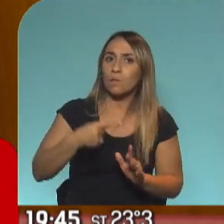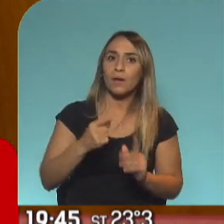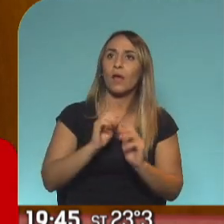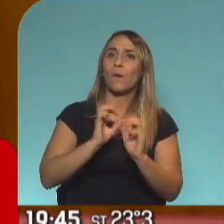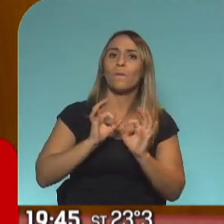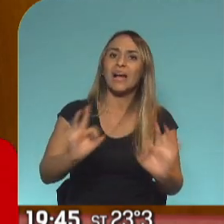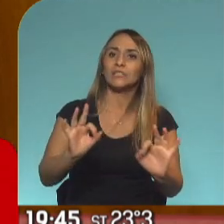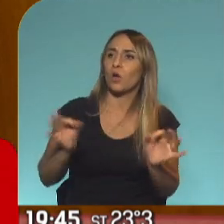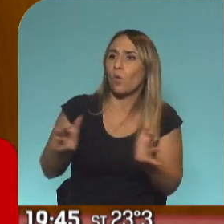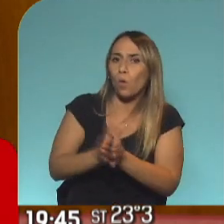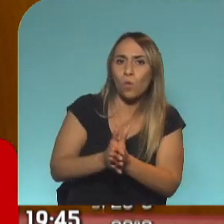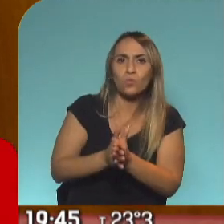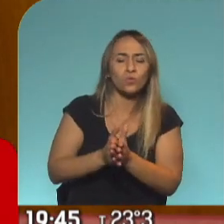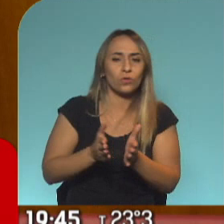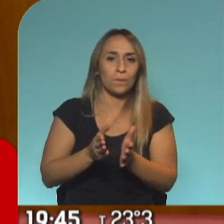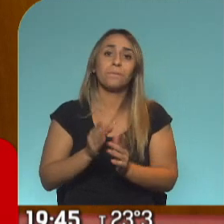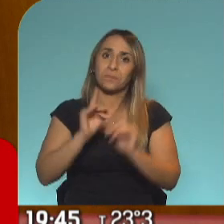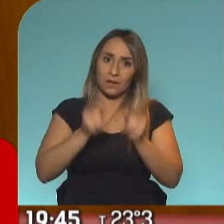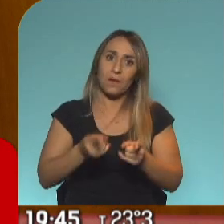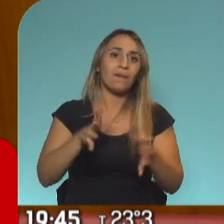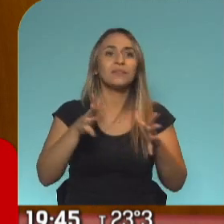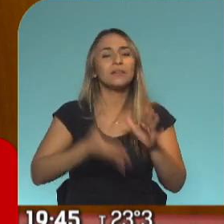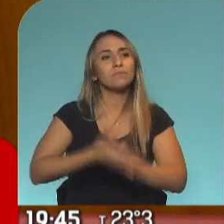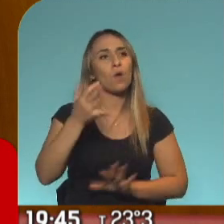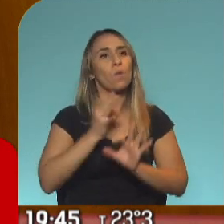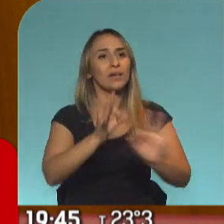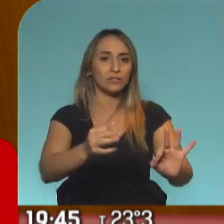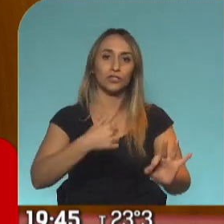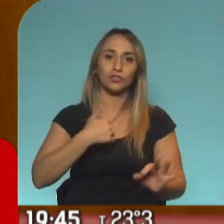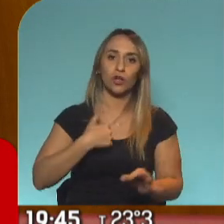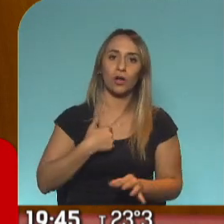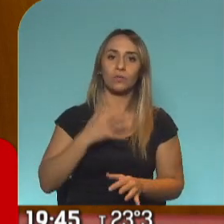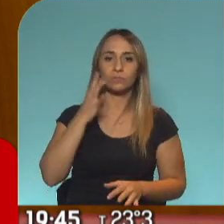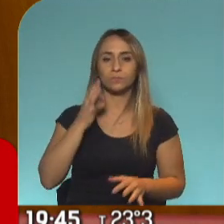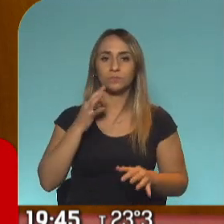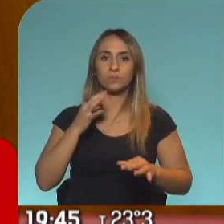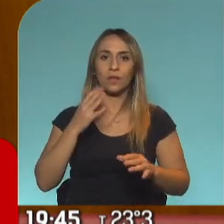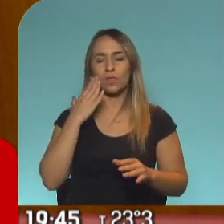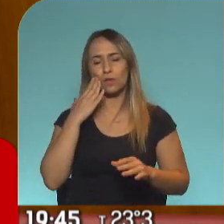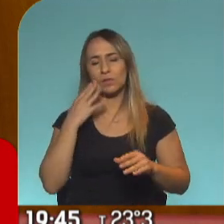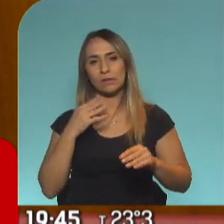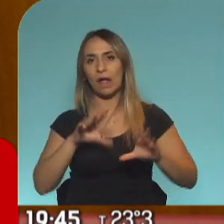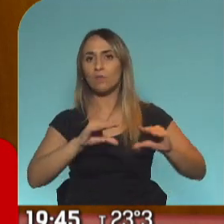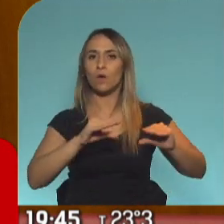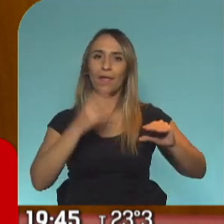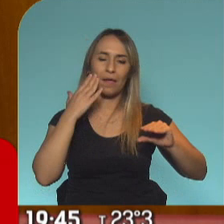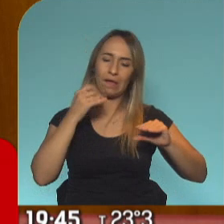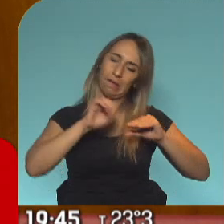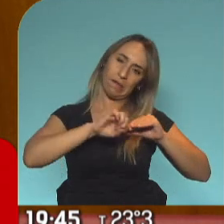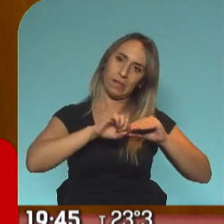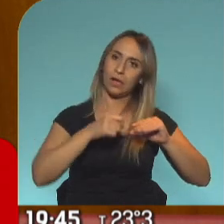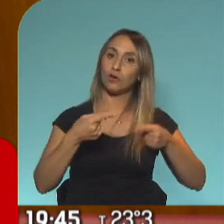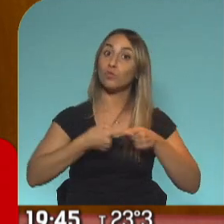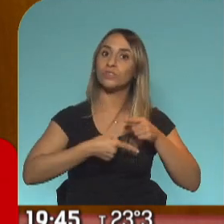hasta hay situaciones de irnos de vacaciones y yo aparecer con un cuchillo abajo de la almohada, pero bueno,